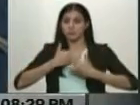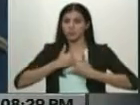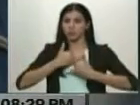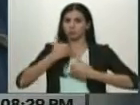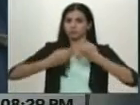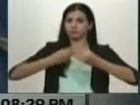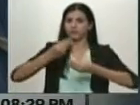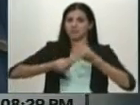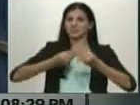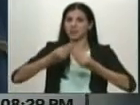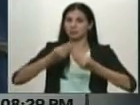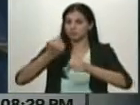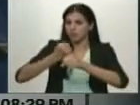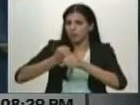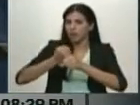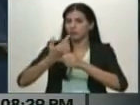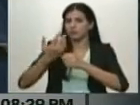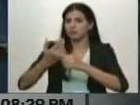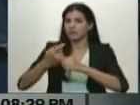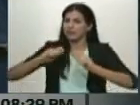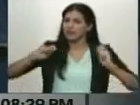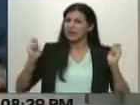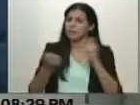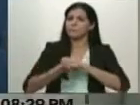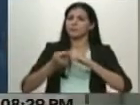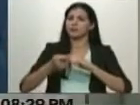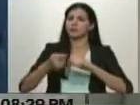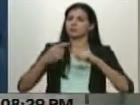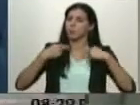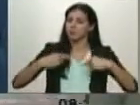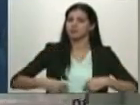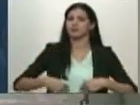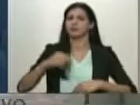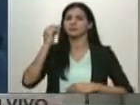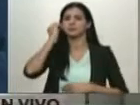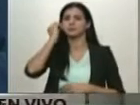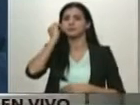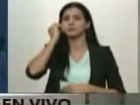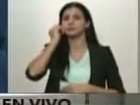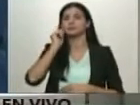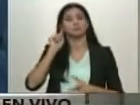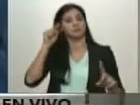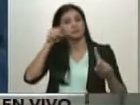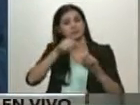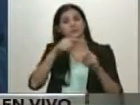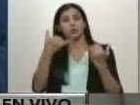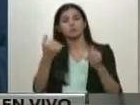a construir otra humanidad. Así que estamos trabajando,